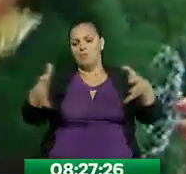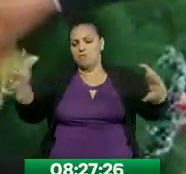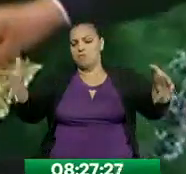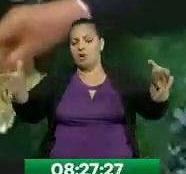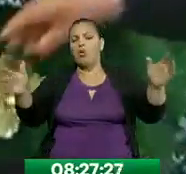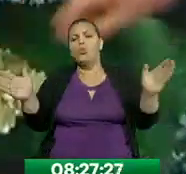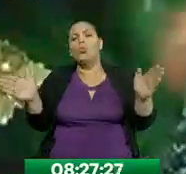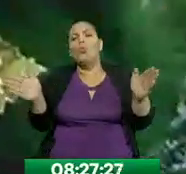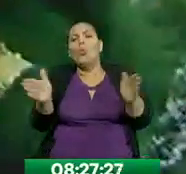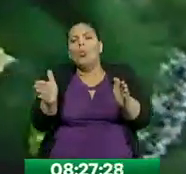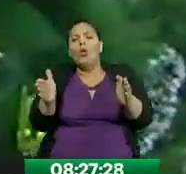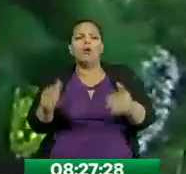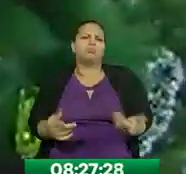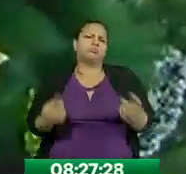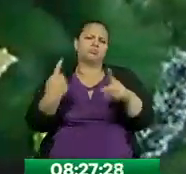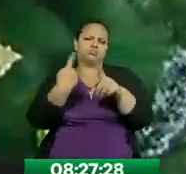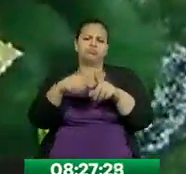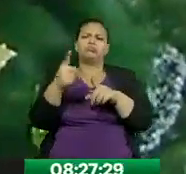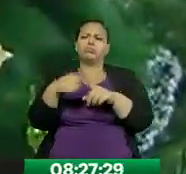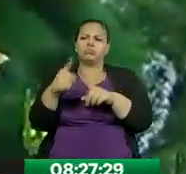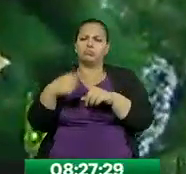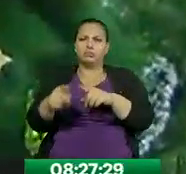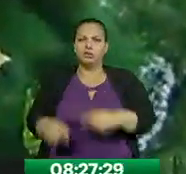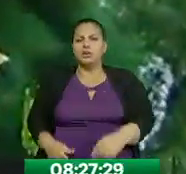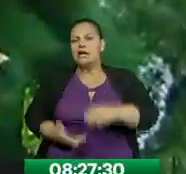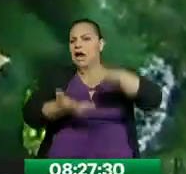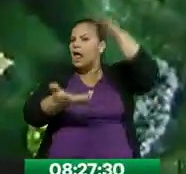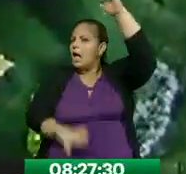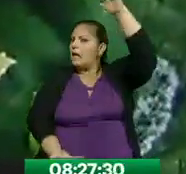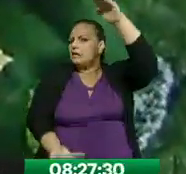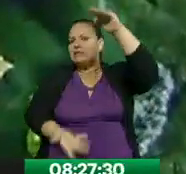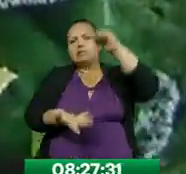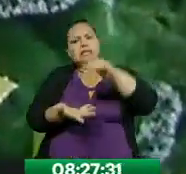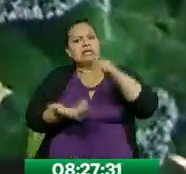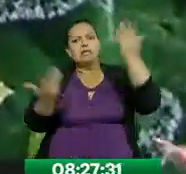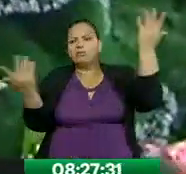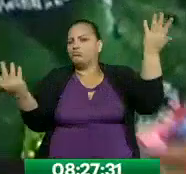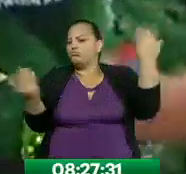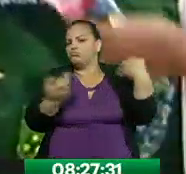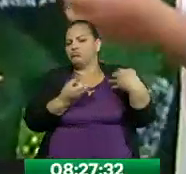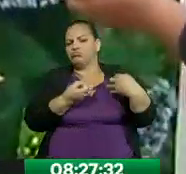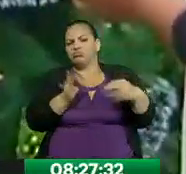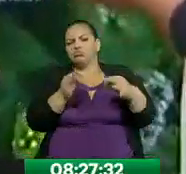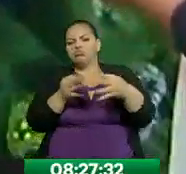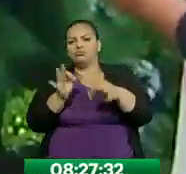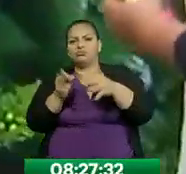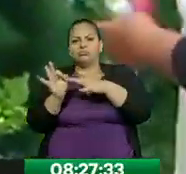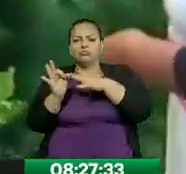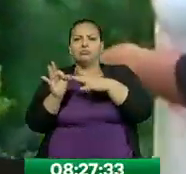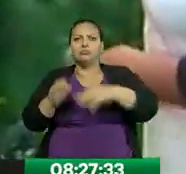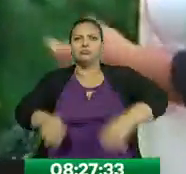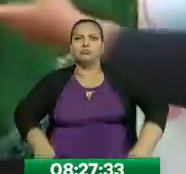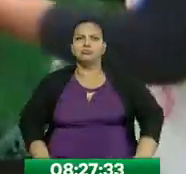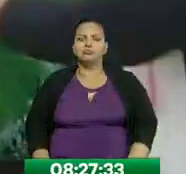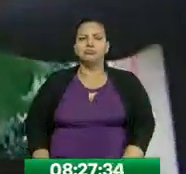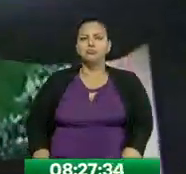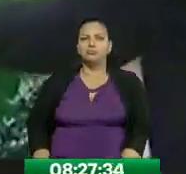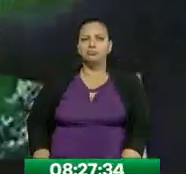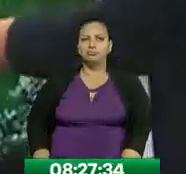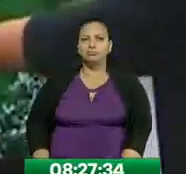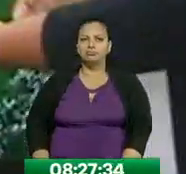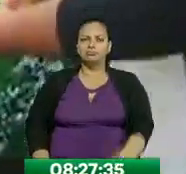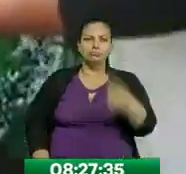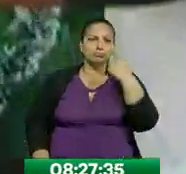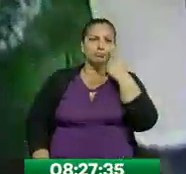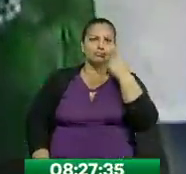Aquí tenemos exhibido para las personas que les guste, ya el gordo, el flaco. Uy, ya, Me encantan estos